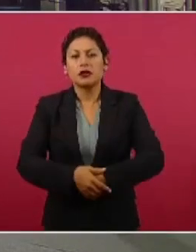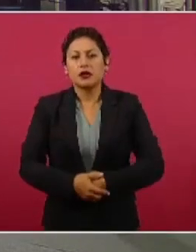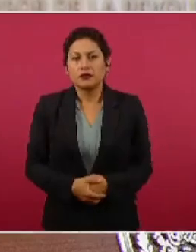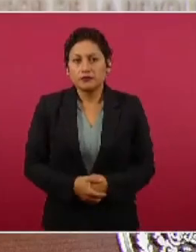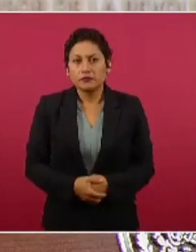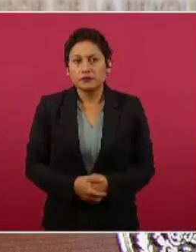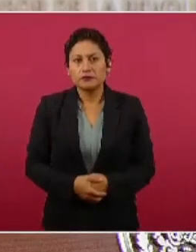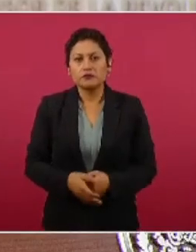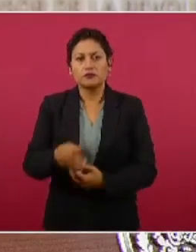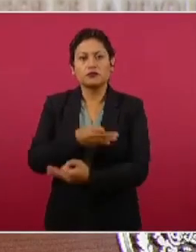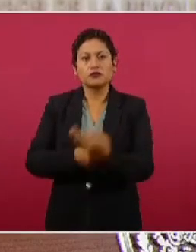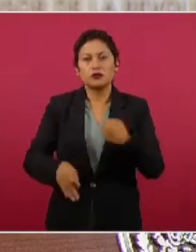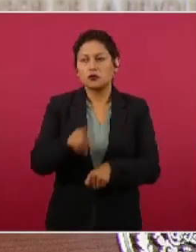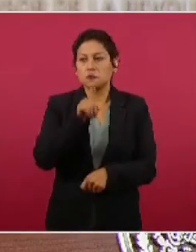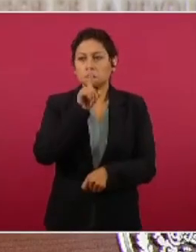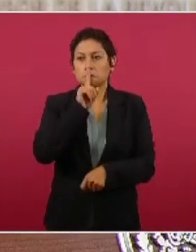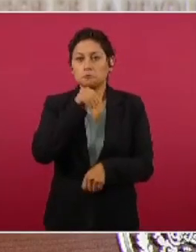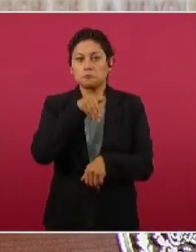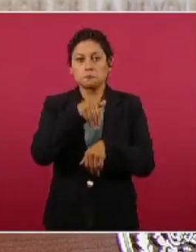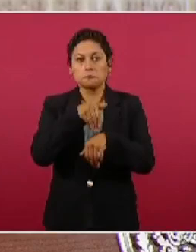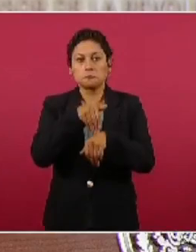Todos alineados.